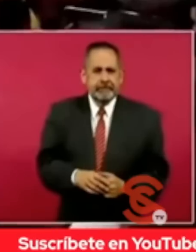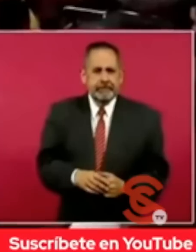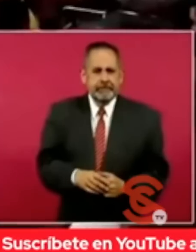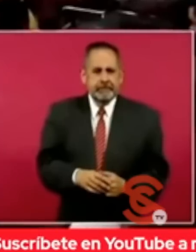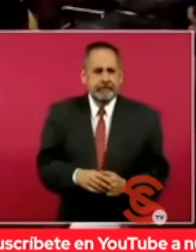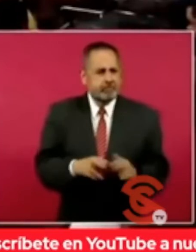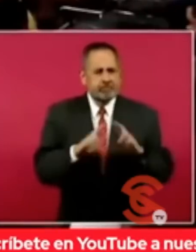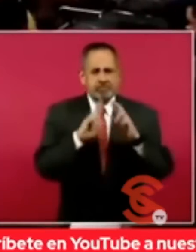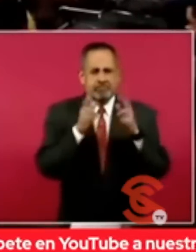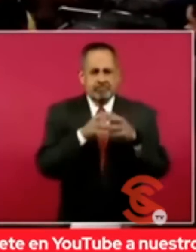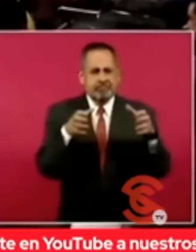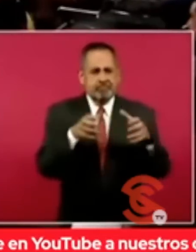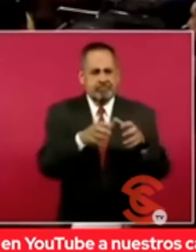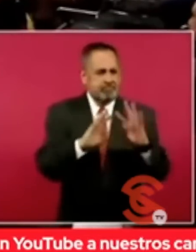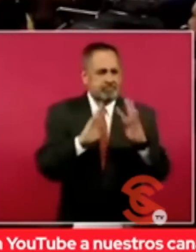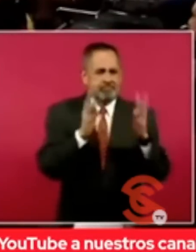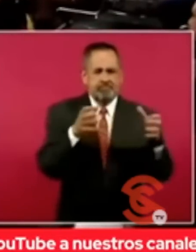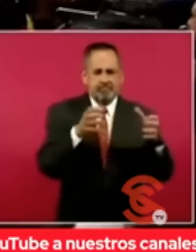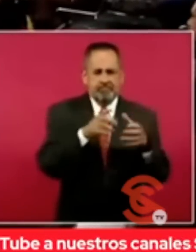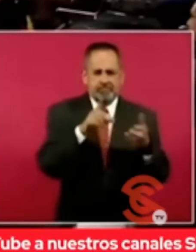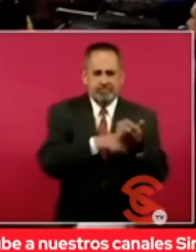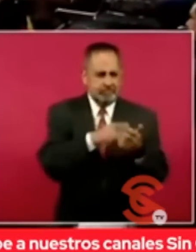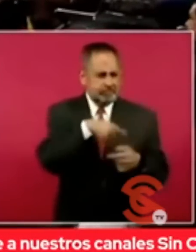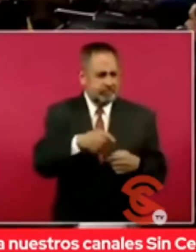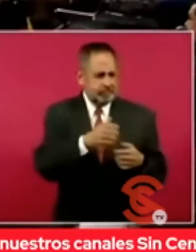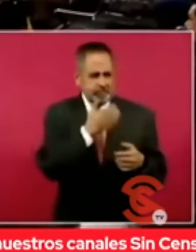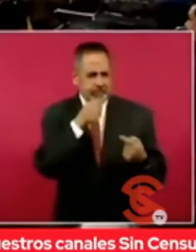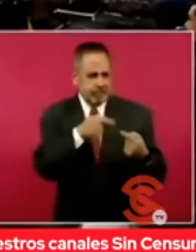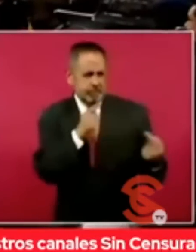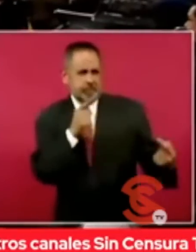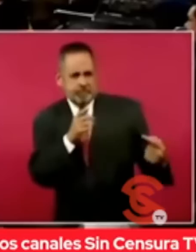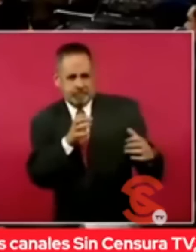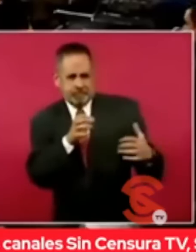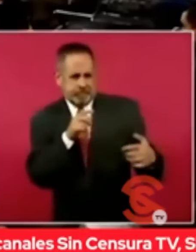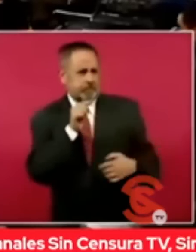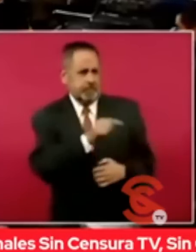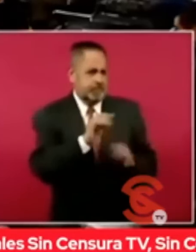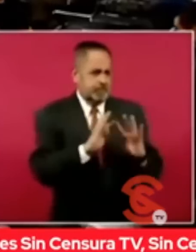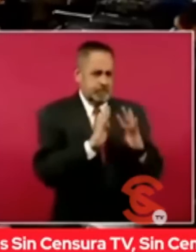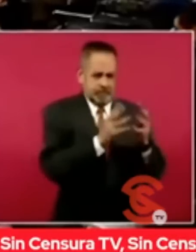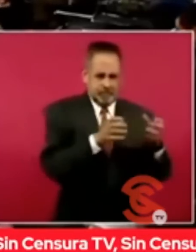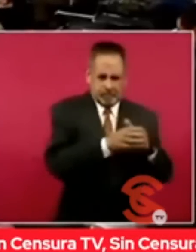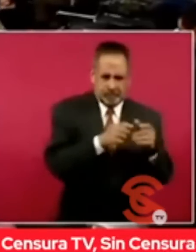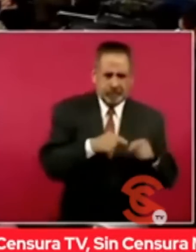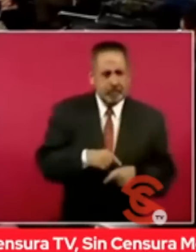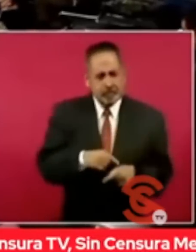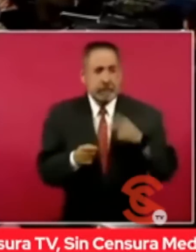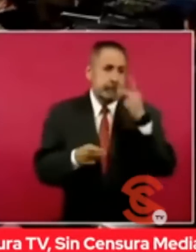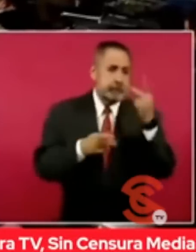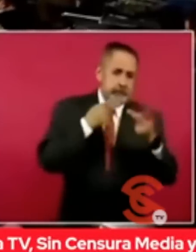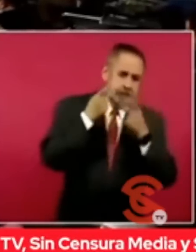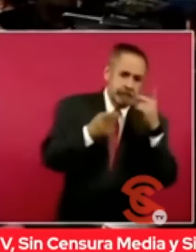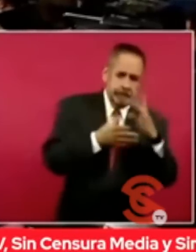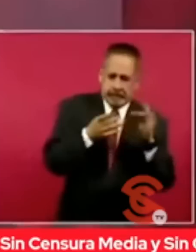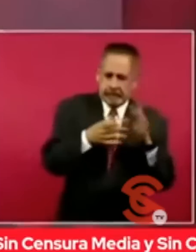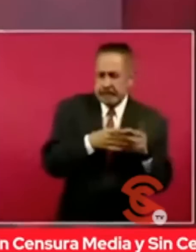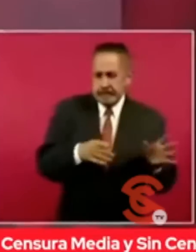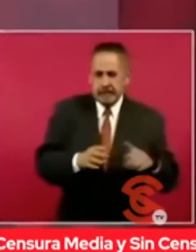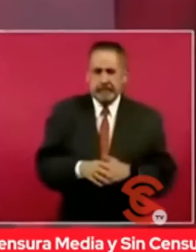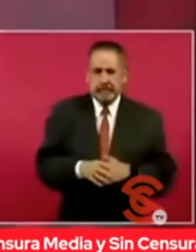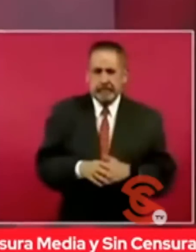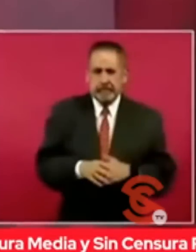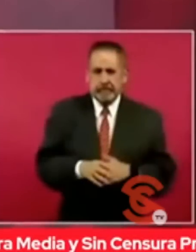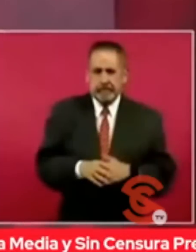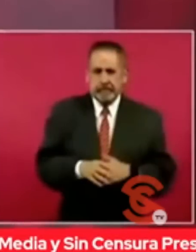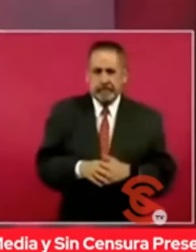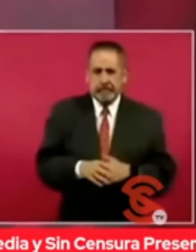una reunión del bloque conservador y uno de los